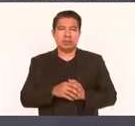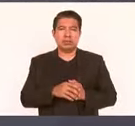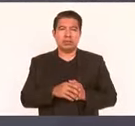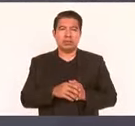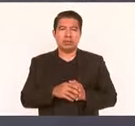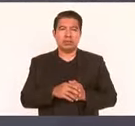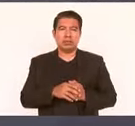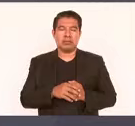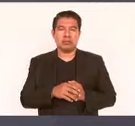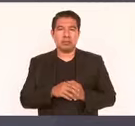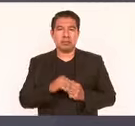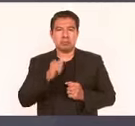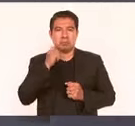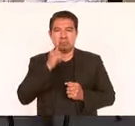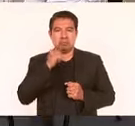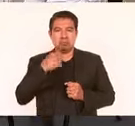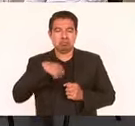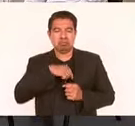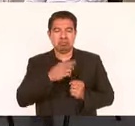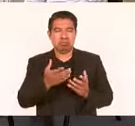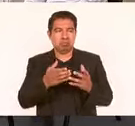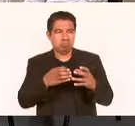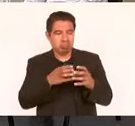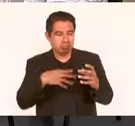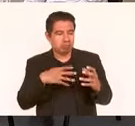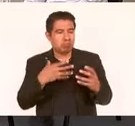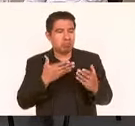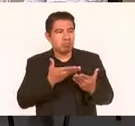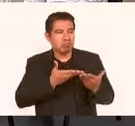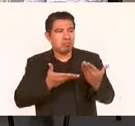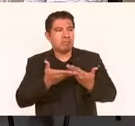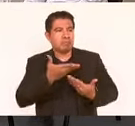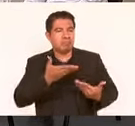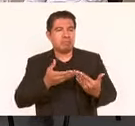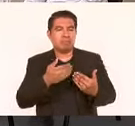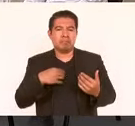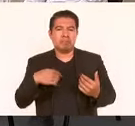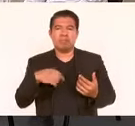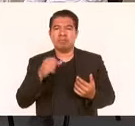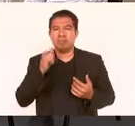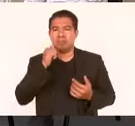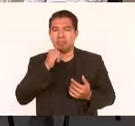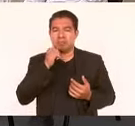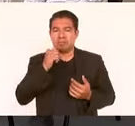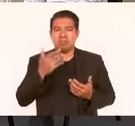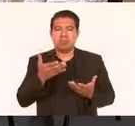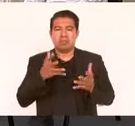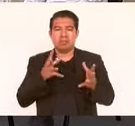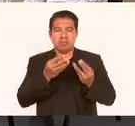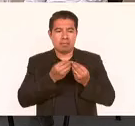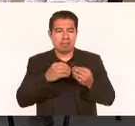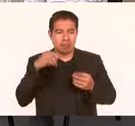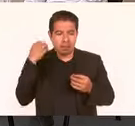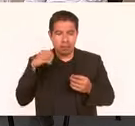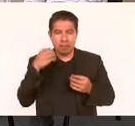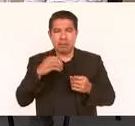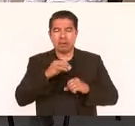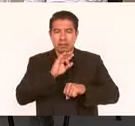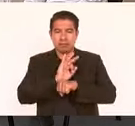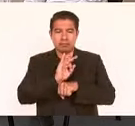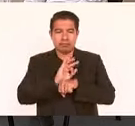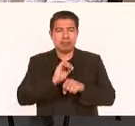llevado muy bien, hemos trabajado juntos por el bien del pueblo de Oaxaca en